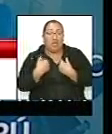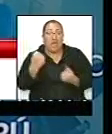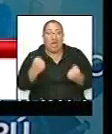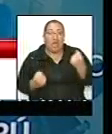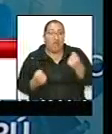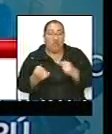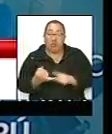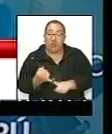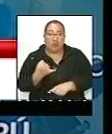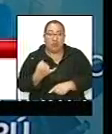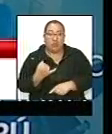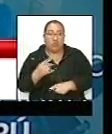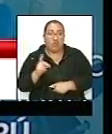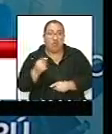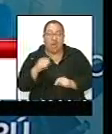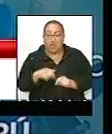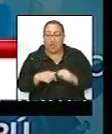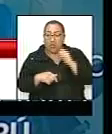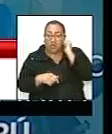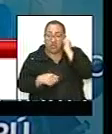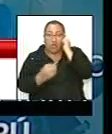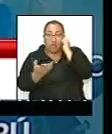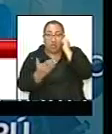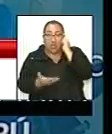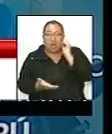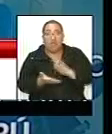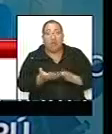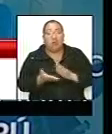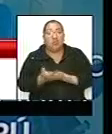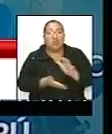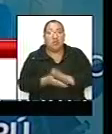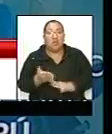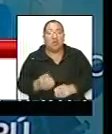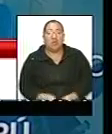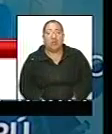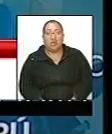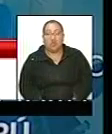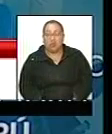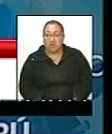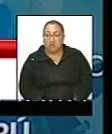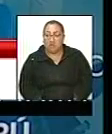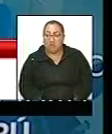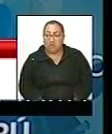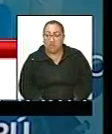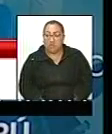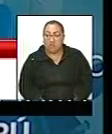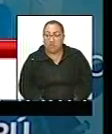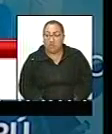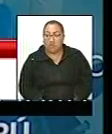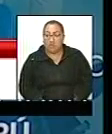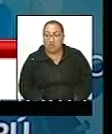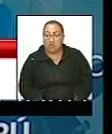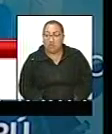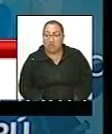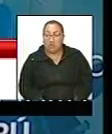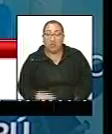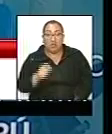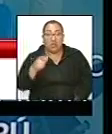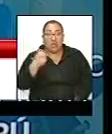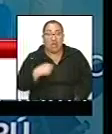camioneta. Aquí no nos dan permiso para salir. Aquí el